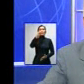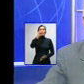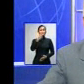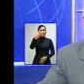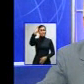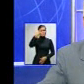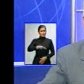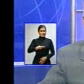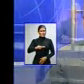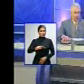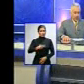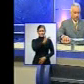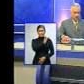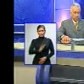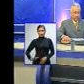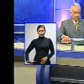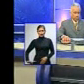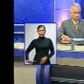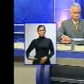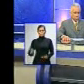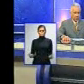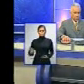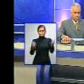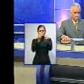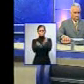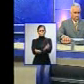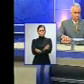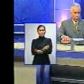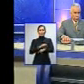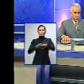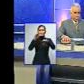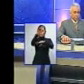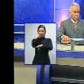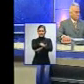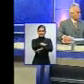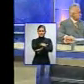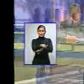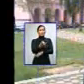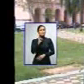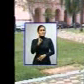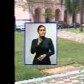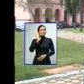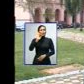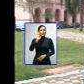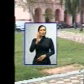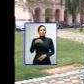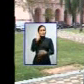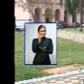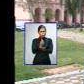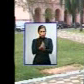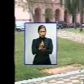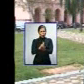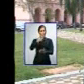renuncia del titular y el nombramiento del doctor Carlos Viz. Buenas tardes de nuevo, Javier. Sí, así es, Oscar. Estuvo